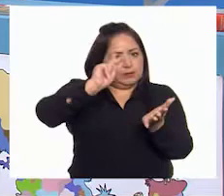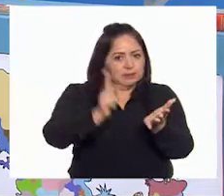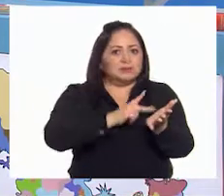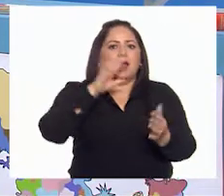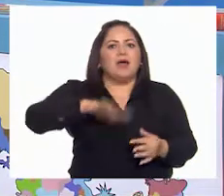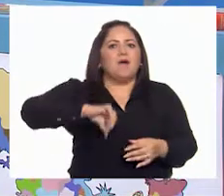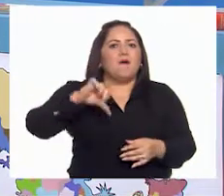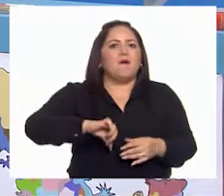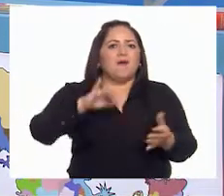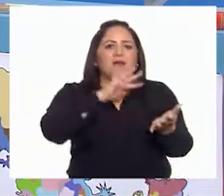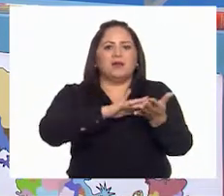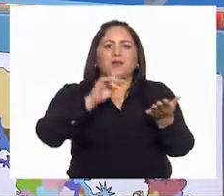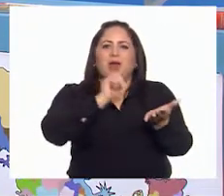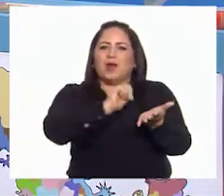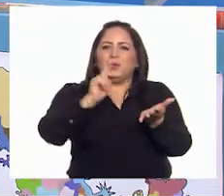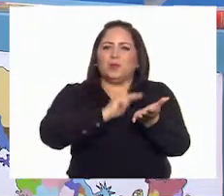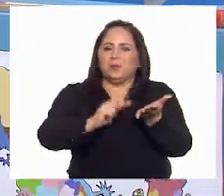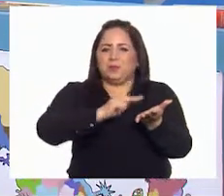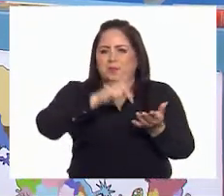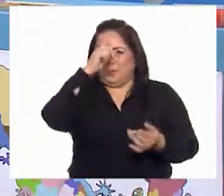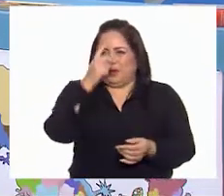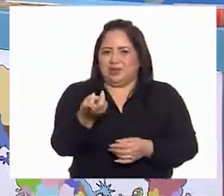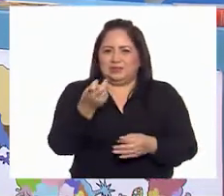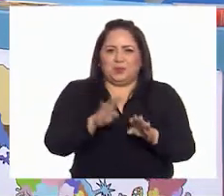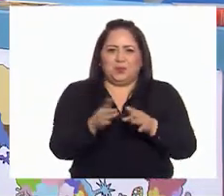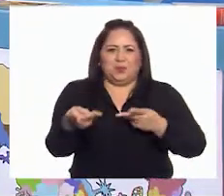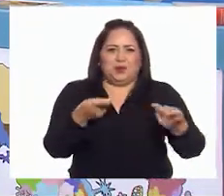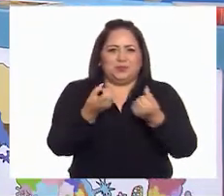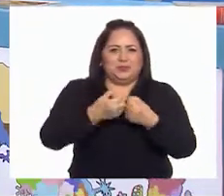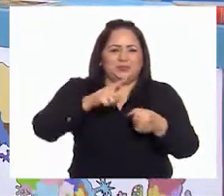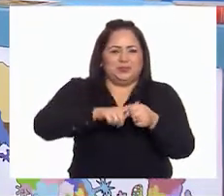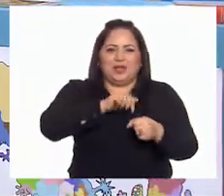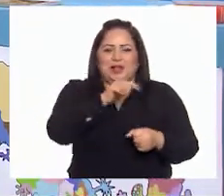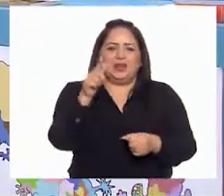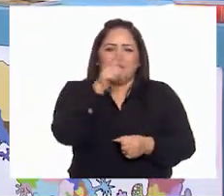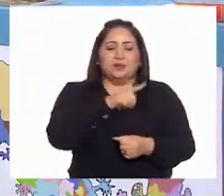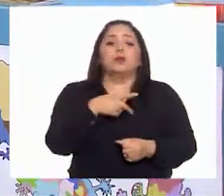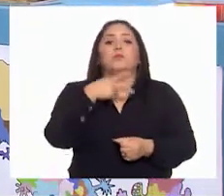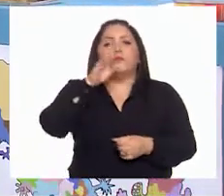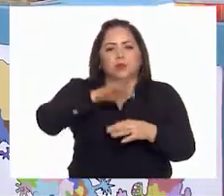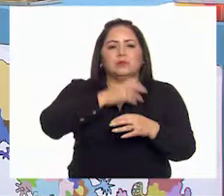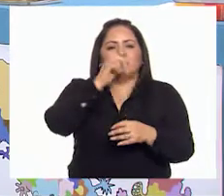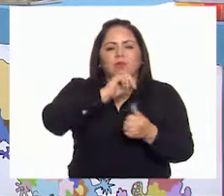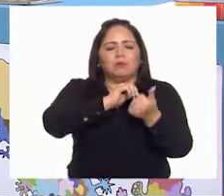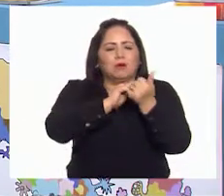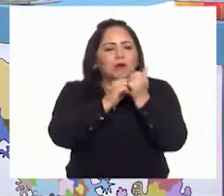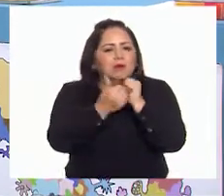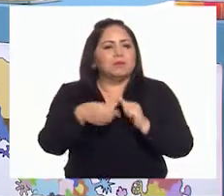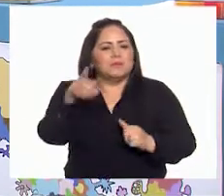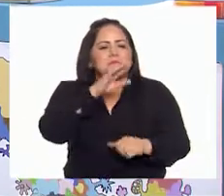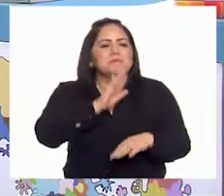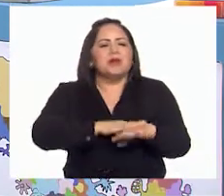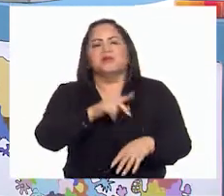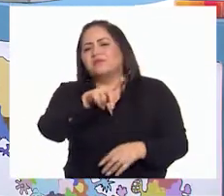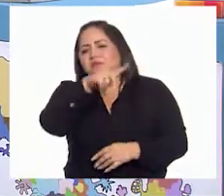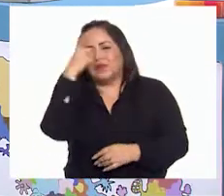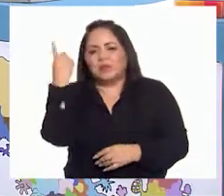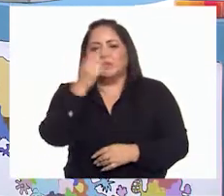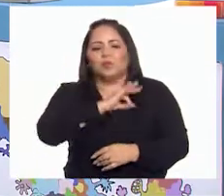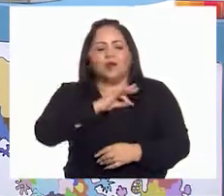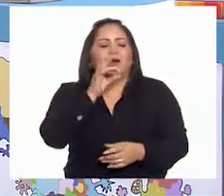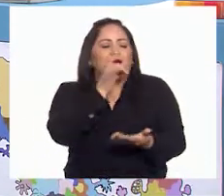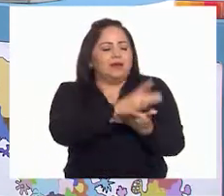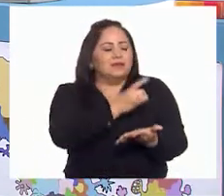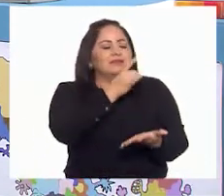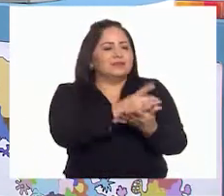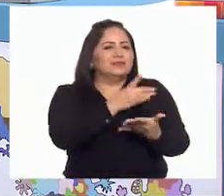que hicimos hoy al leer poemas para esta práctica social del lenguaje. Así cada vez les resultará más sencillo reconocer